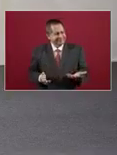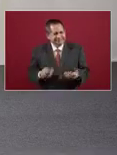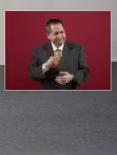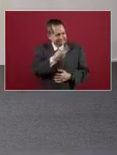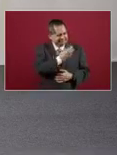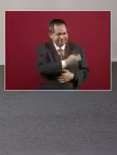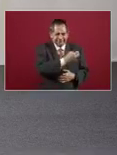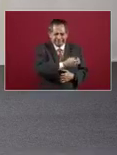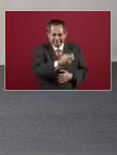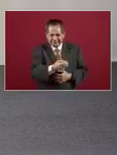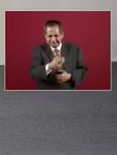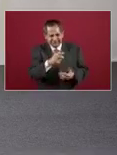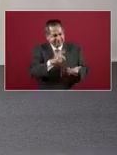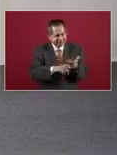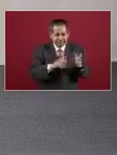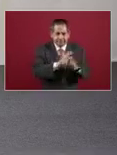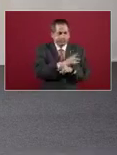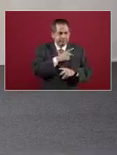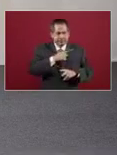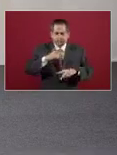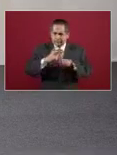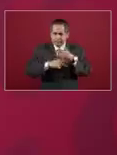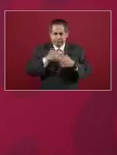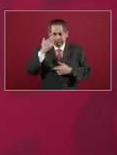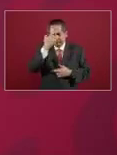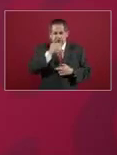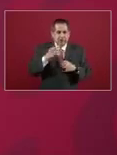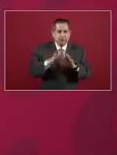organismos, todos esos cambios, hay que revisarlos,